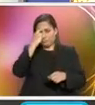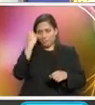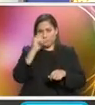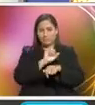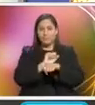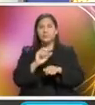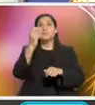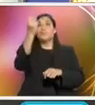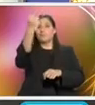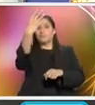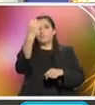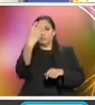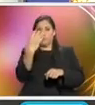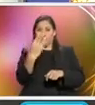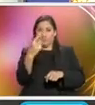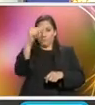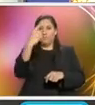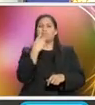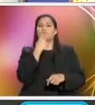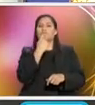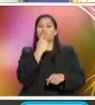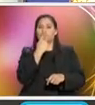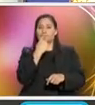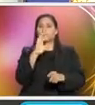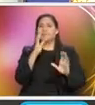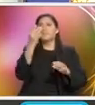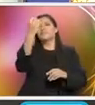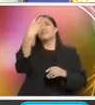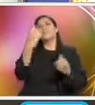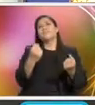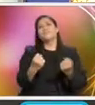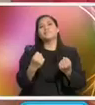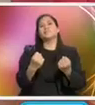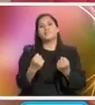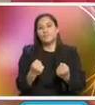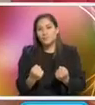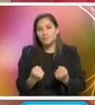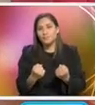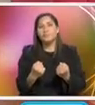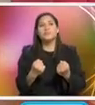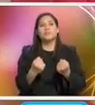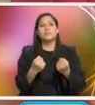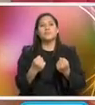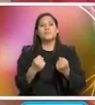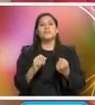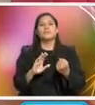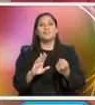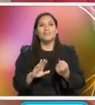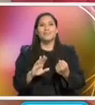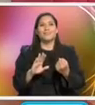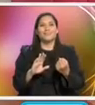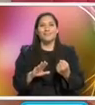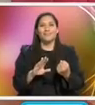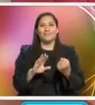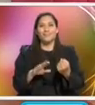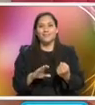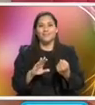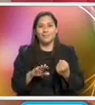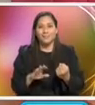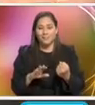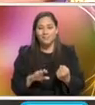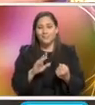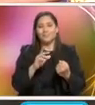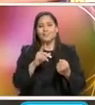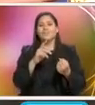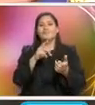llegar a un semáforo que ya sabes que está en rojo, pues frena, no vayas acelerando hasta el mero final. No solo no te acabas los frenos, sino